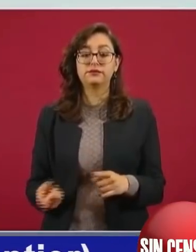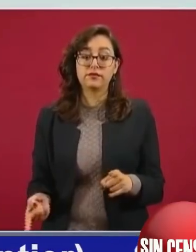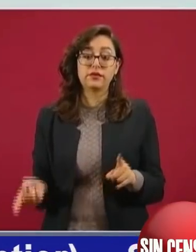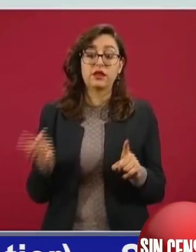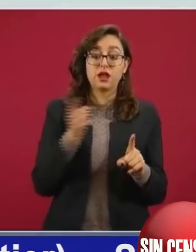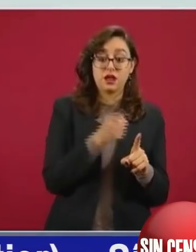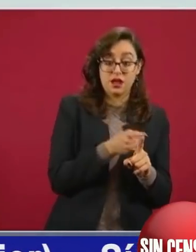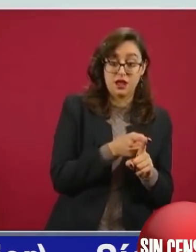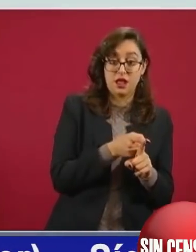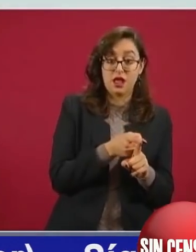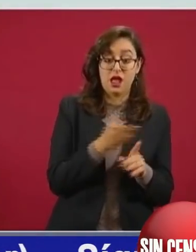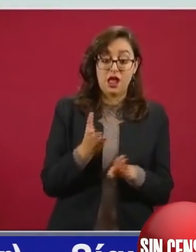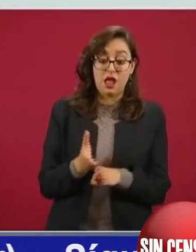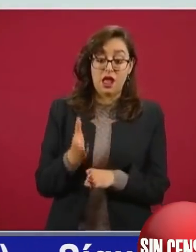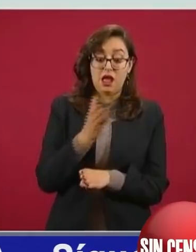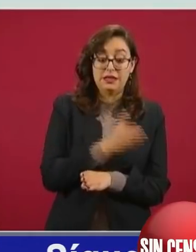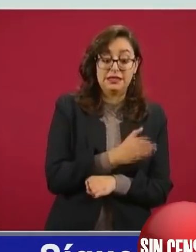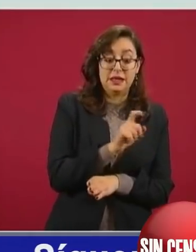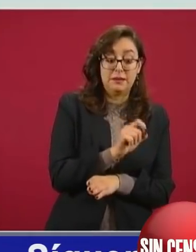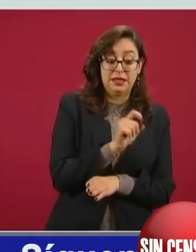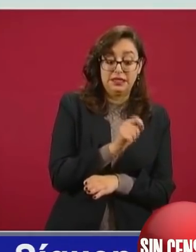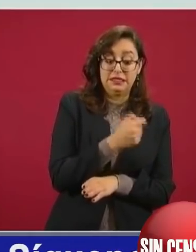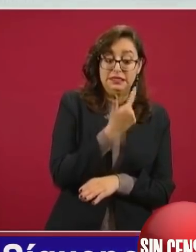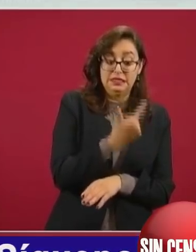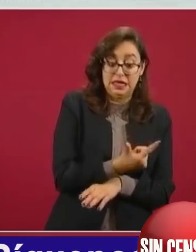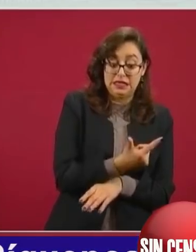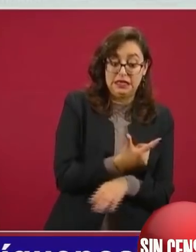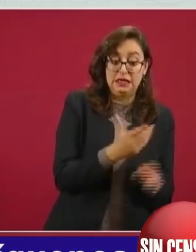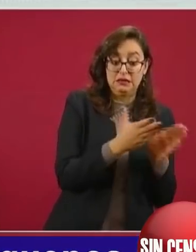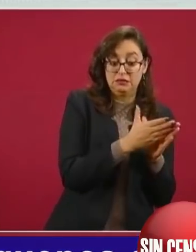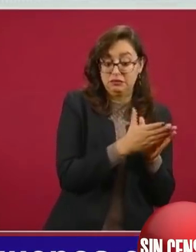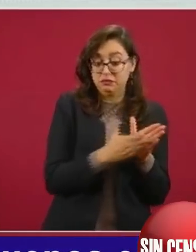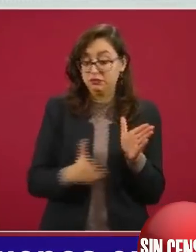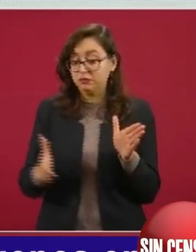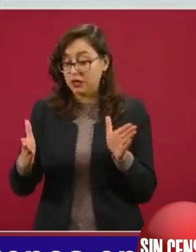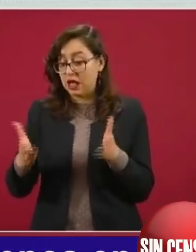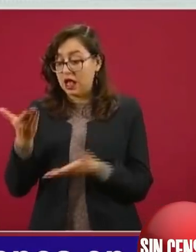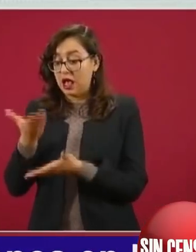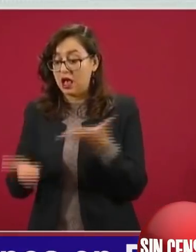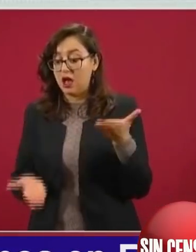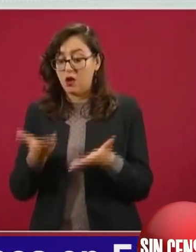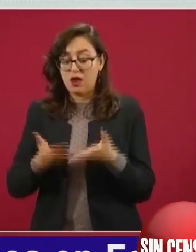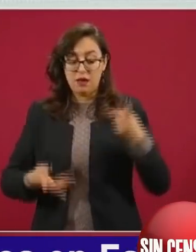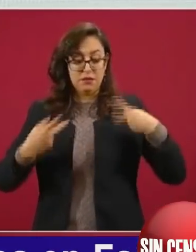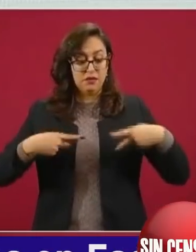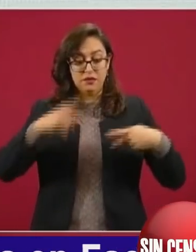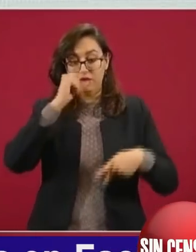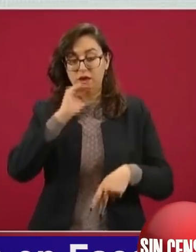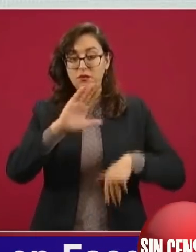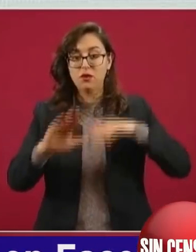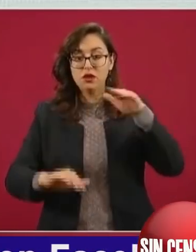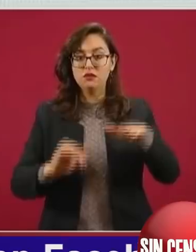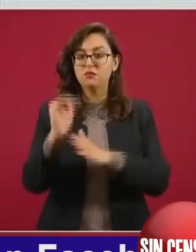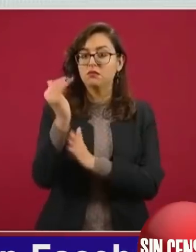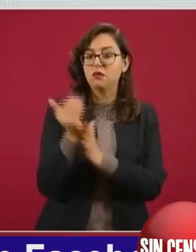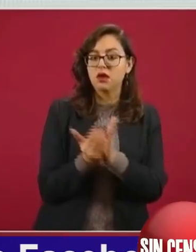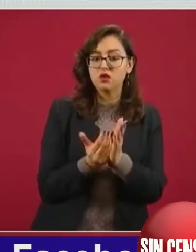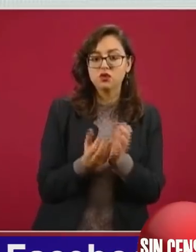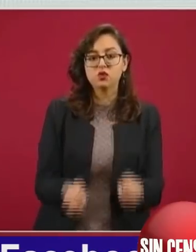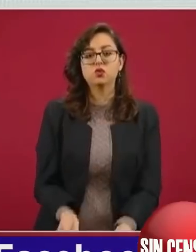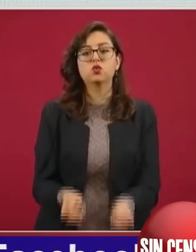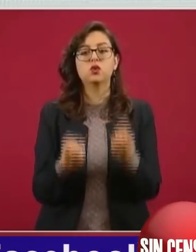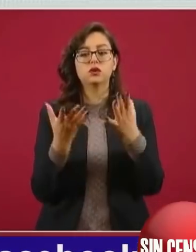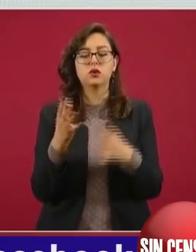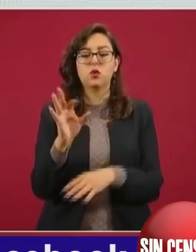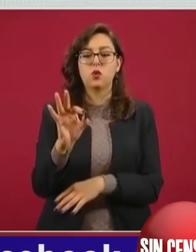la mortalidad de lo que ocurrió en la semana 27 con respecto a lo que tenemos en esta semana. Esto es aproximadamente la